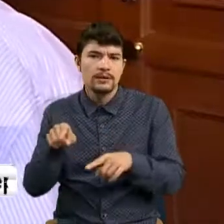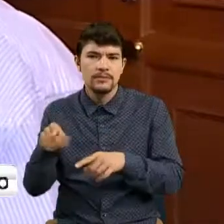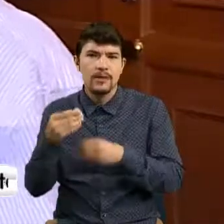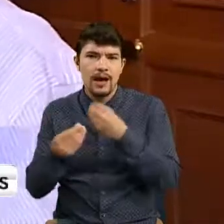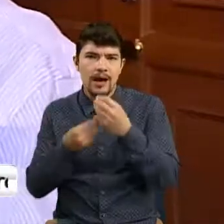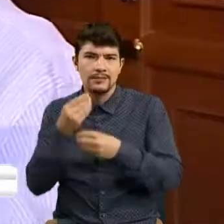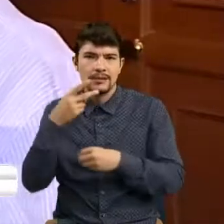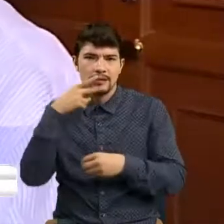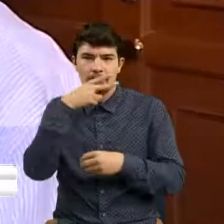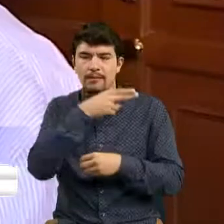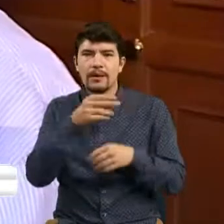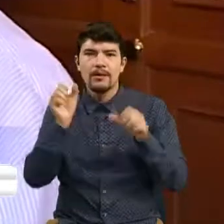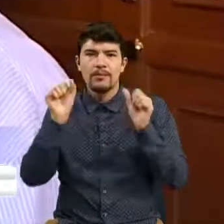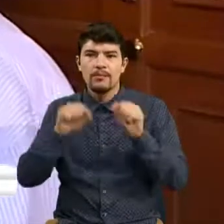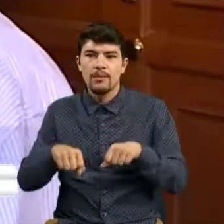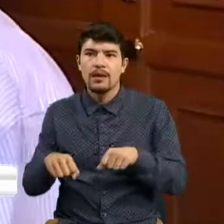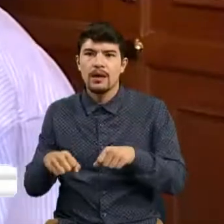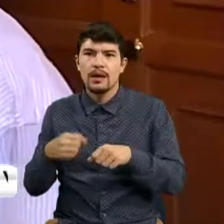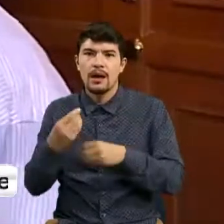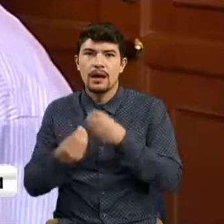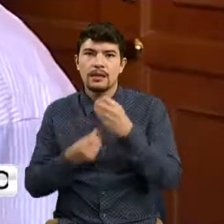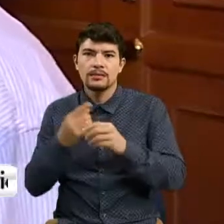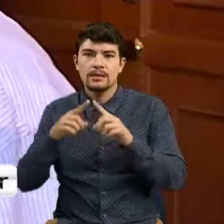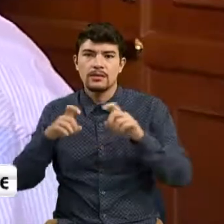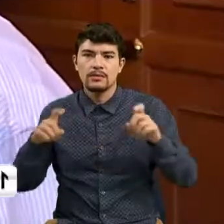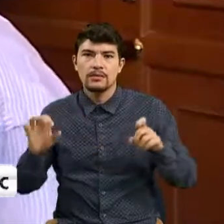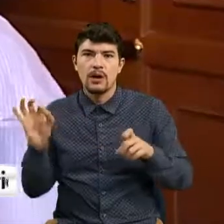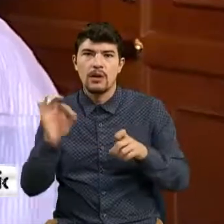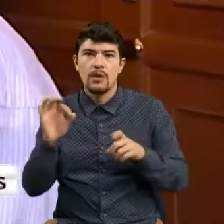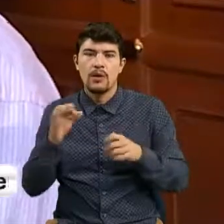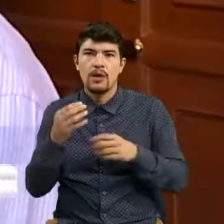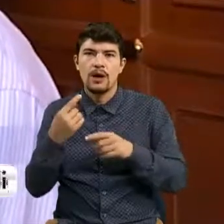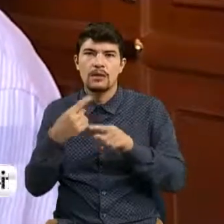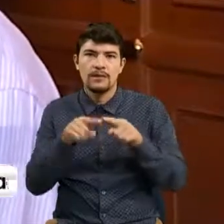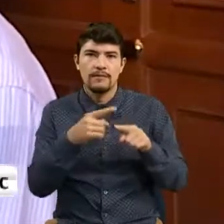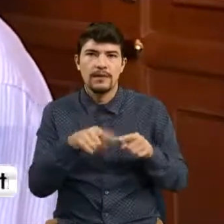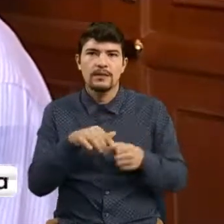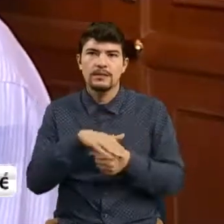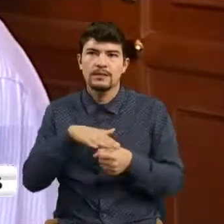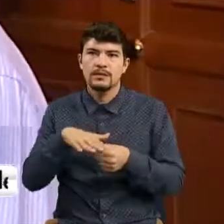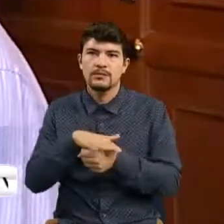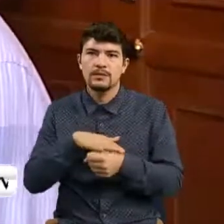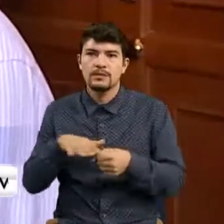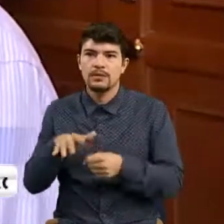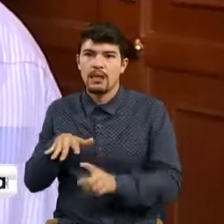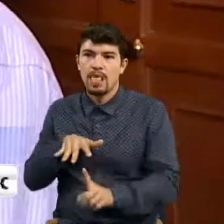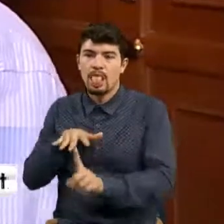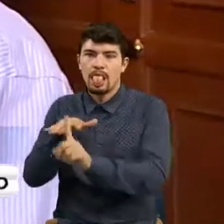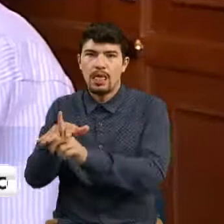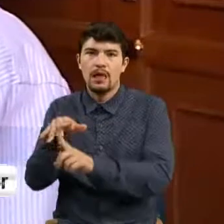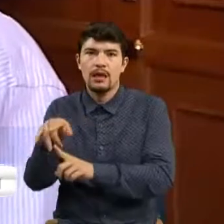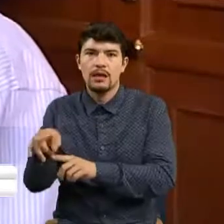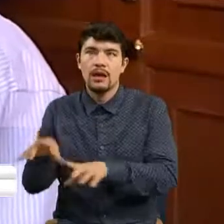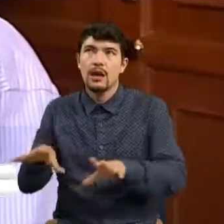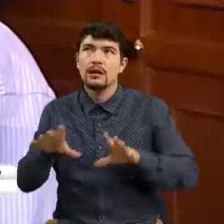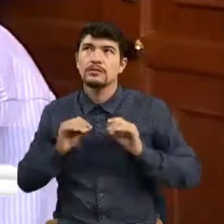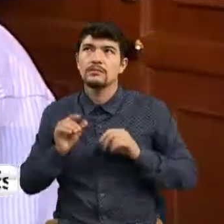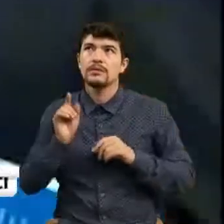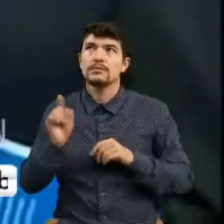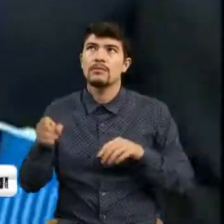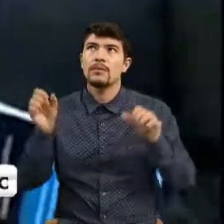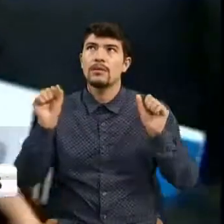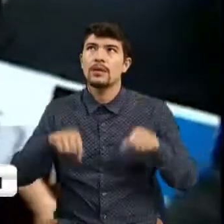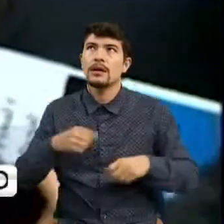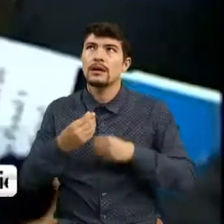celada y puedan aparecer ciertos hechos o ciertas conductas como inducidas y aceptadas por usted para